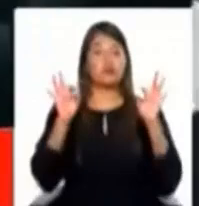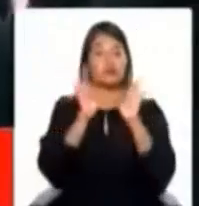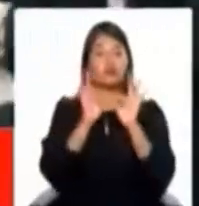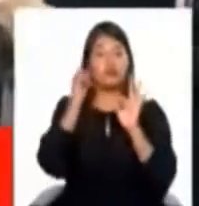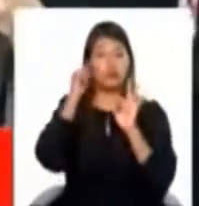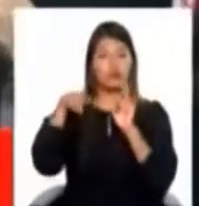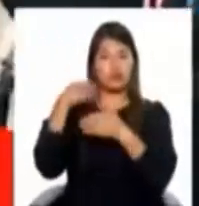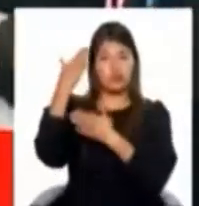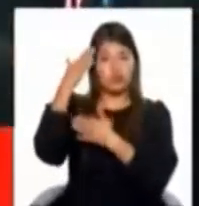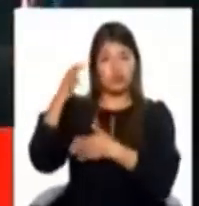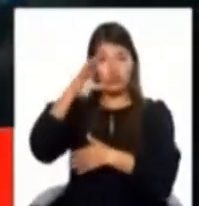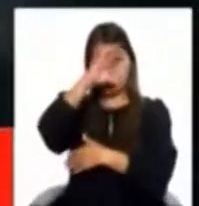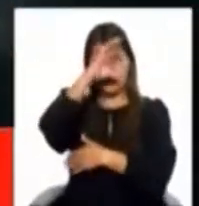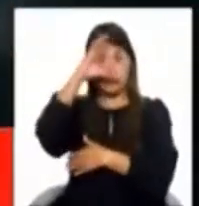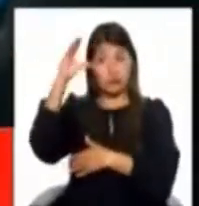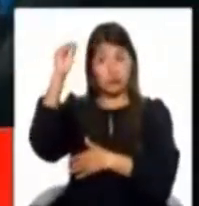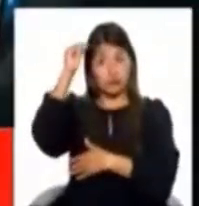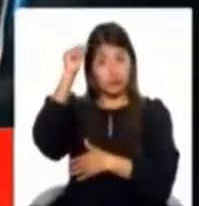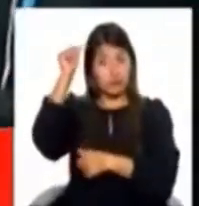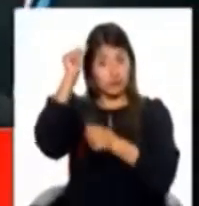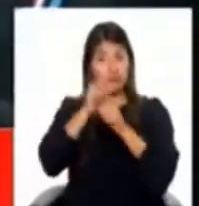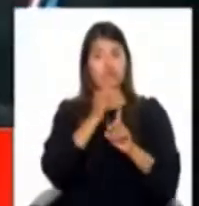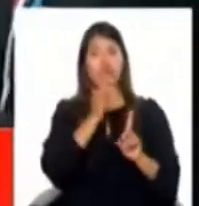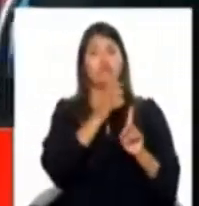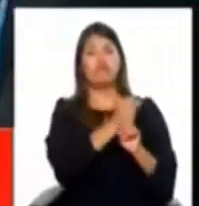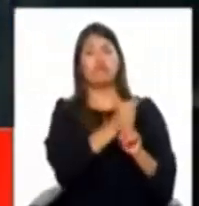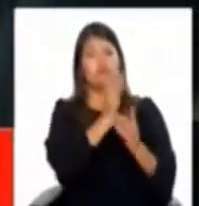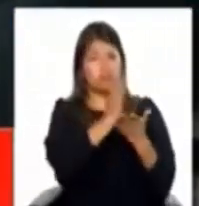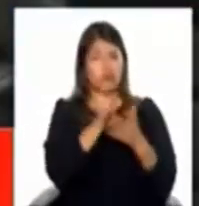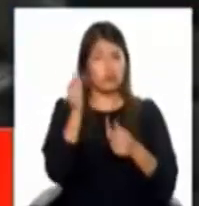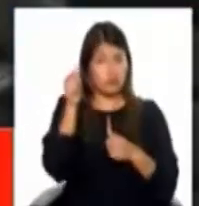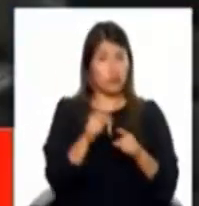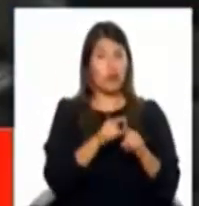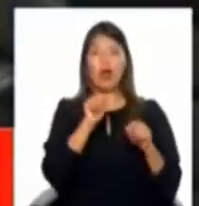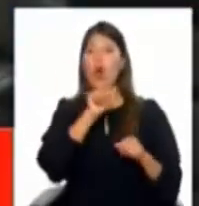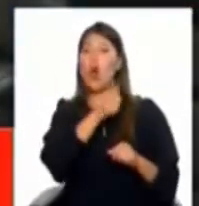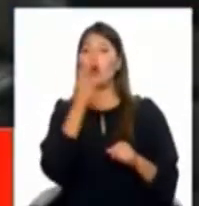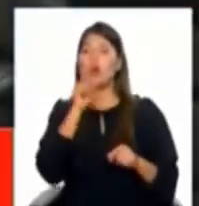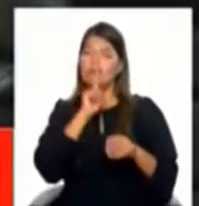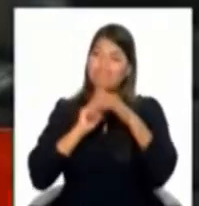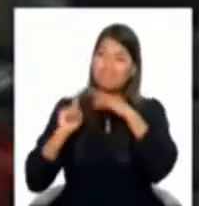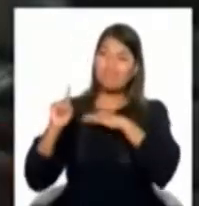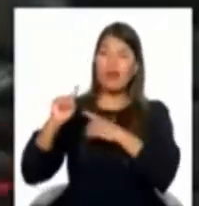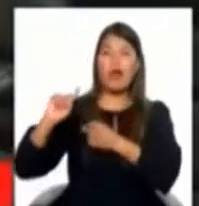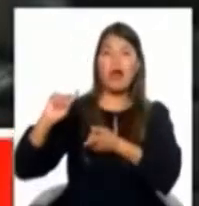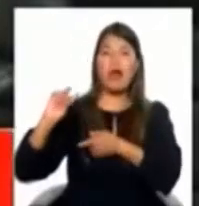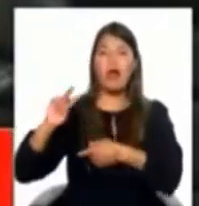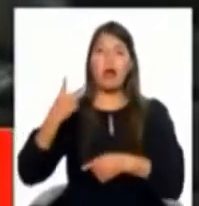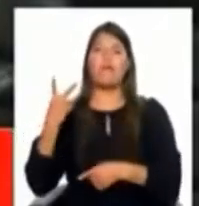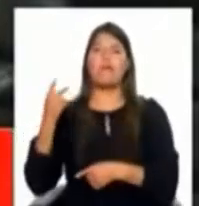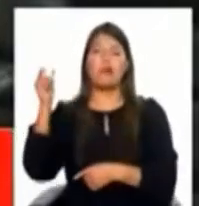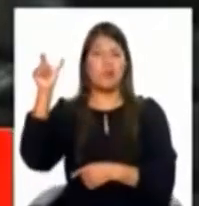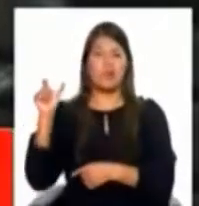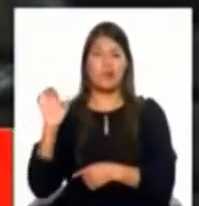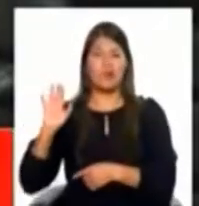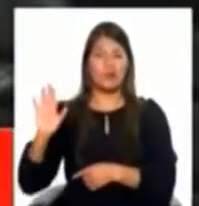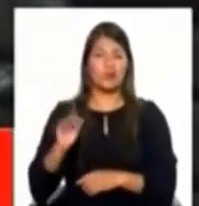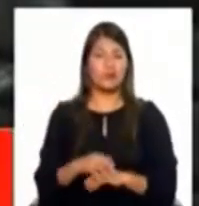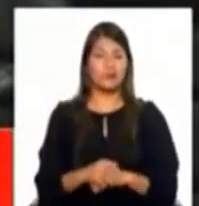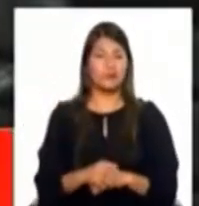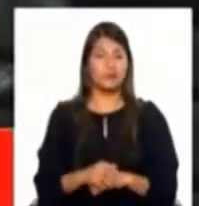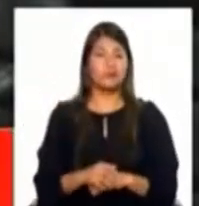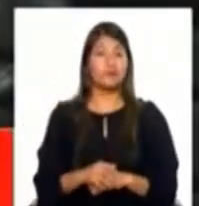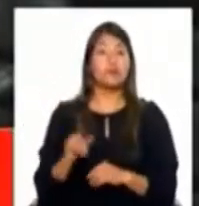la detención de Pedro Castillo, pero sus intenciones eran otras. Lo real fue que estaba